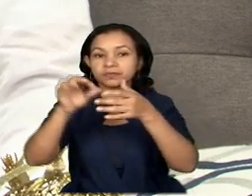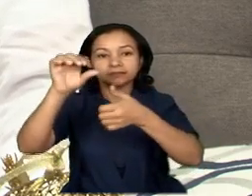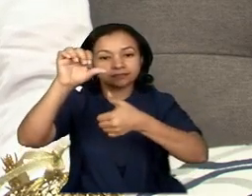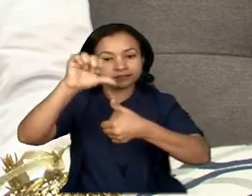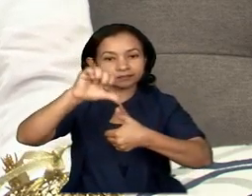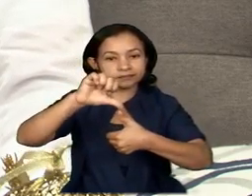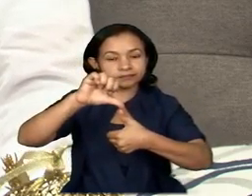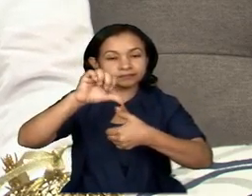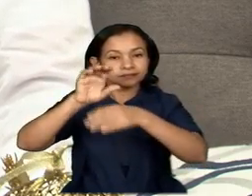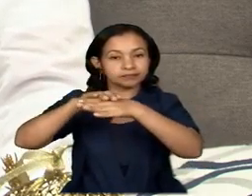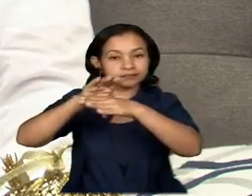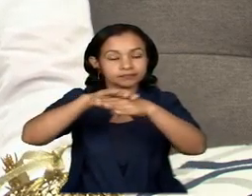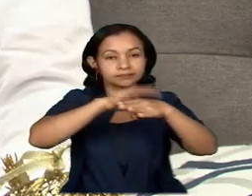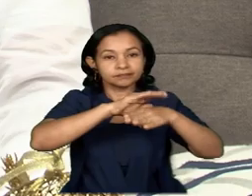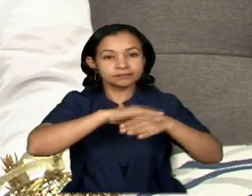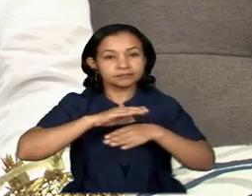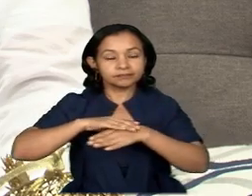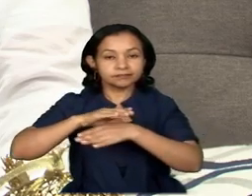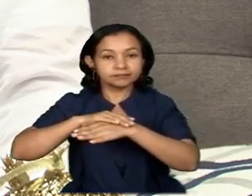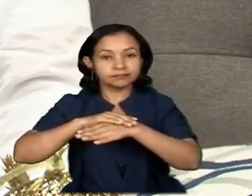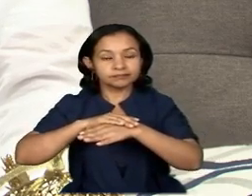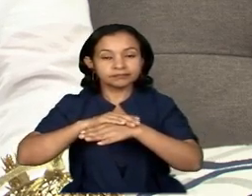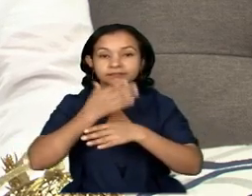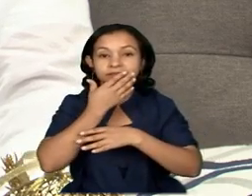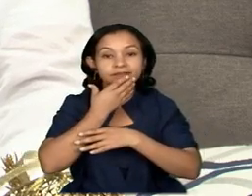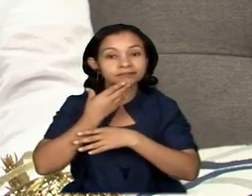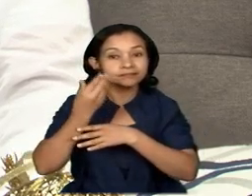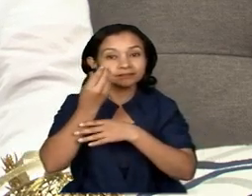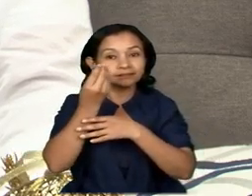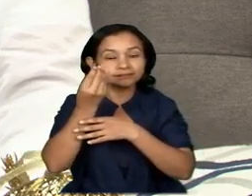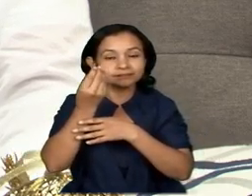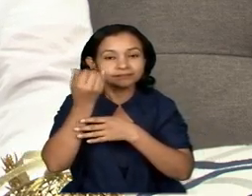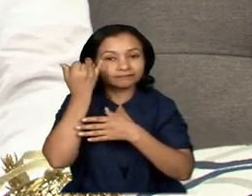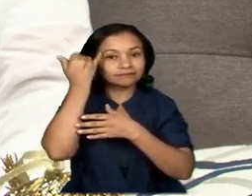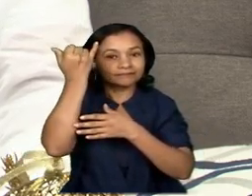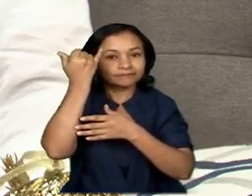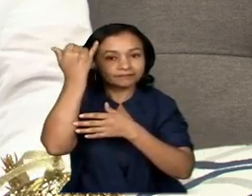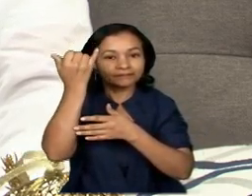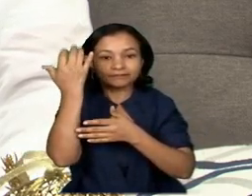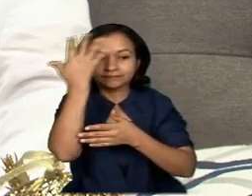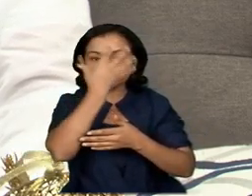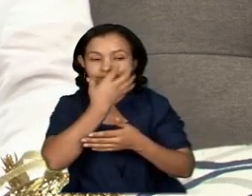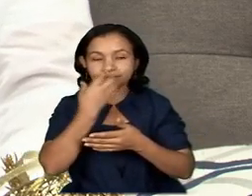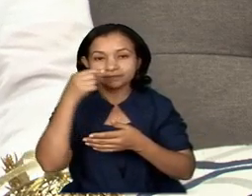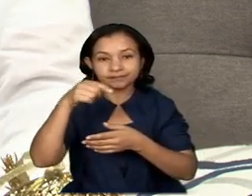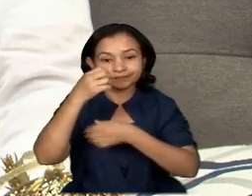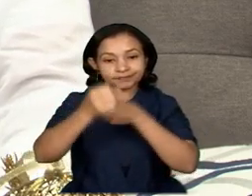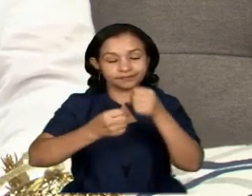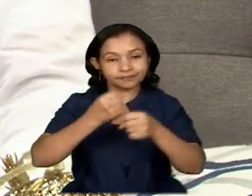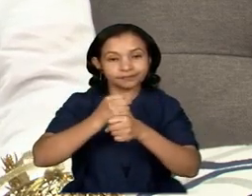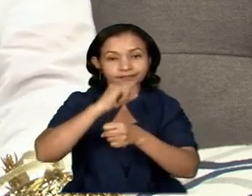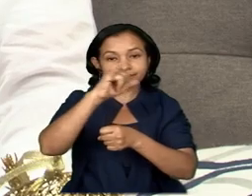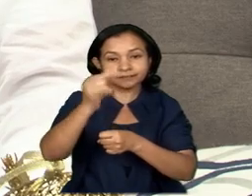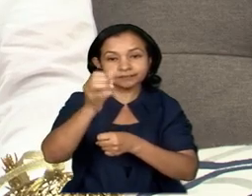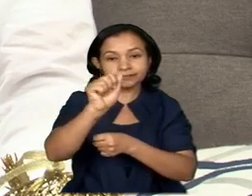que convoca a jóvenes que comienzan a producir contenidos interesantes. Este año, por ejemplo, el